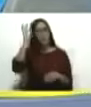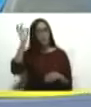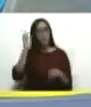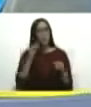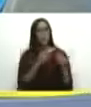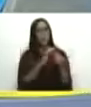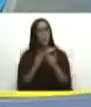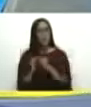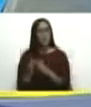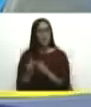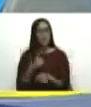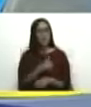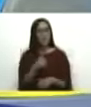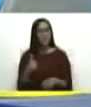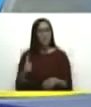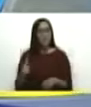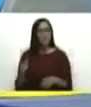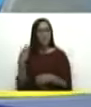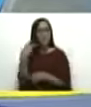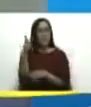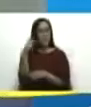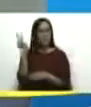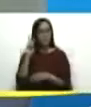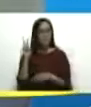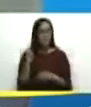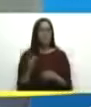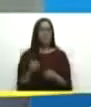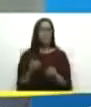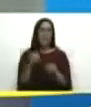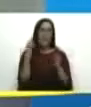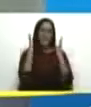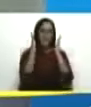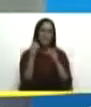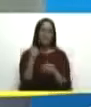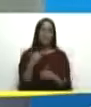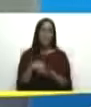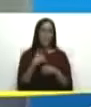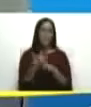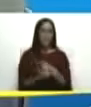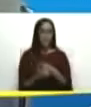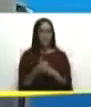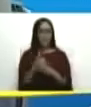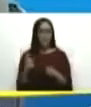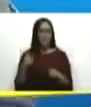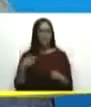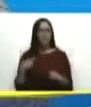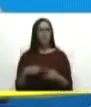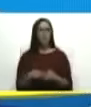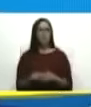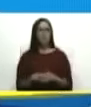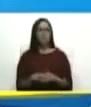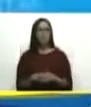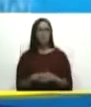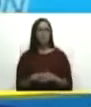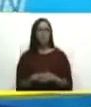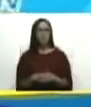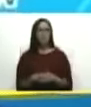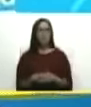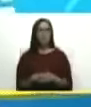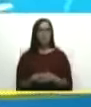cada parroquia del estado de Venezuela, se ha logrado atender por lo menos con un proyecto en cada región.